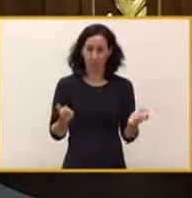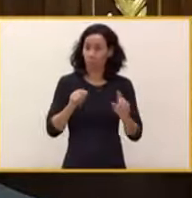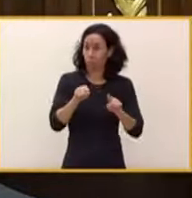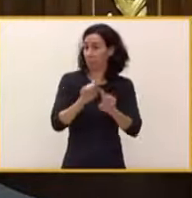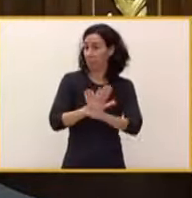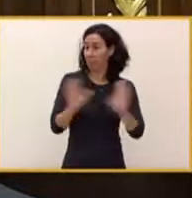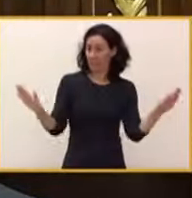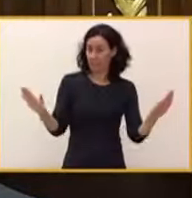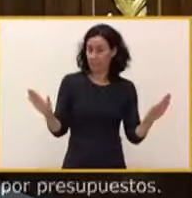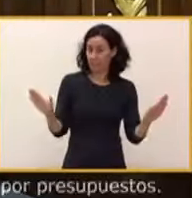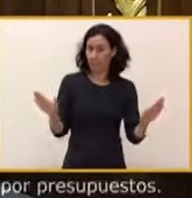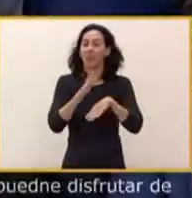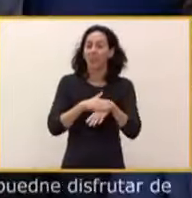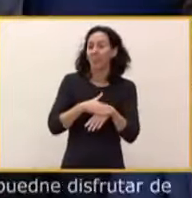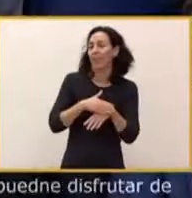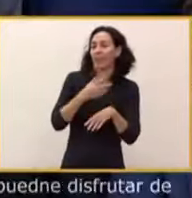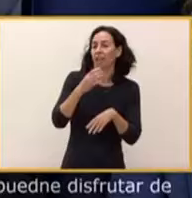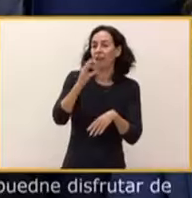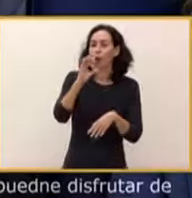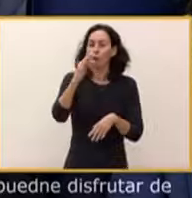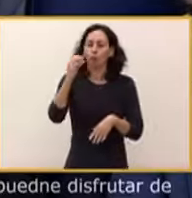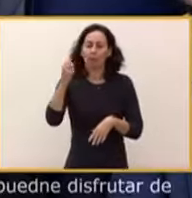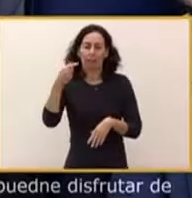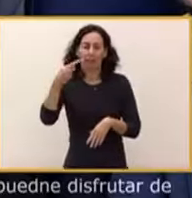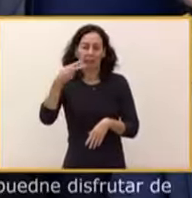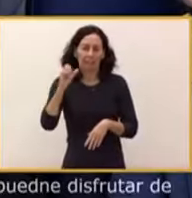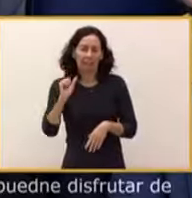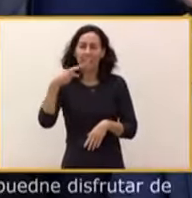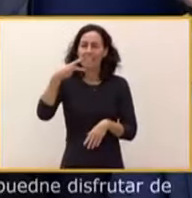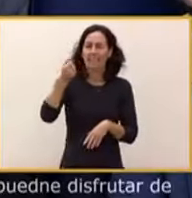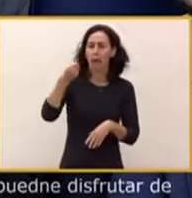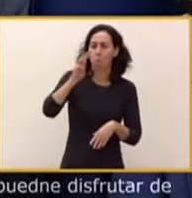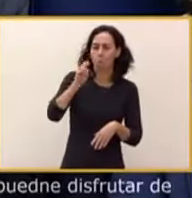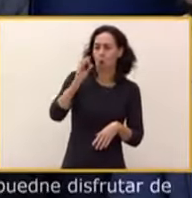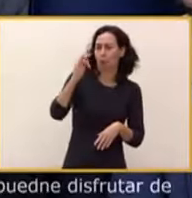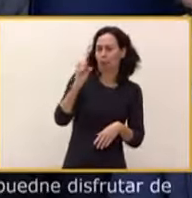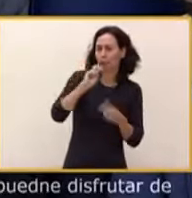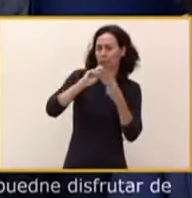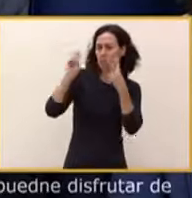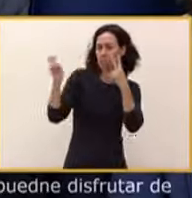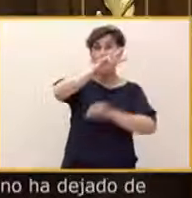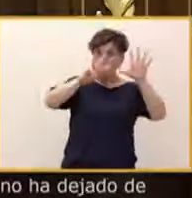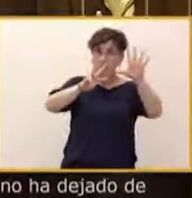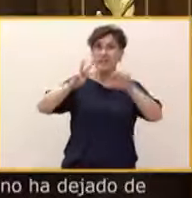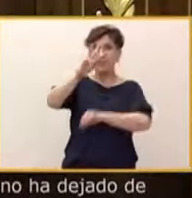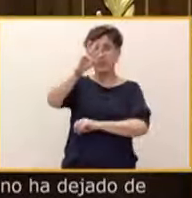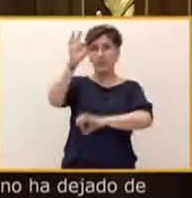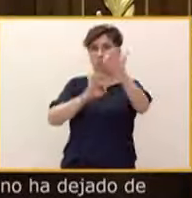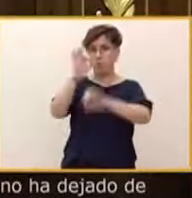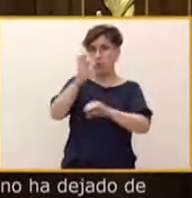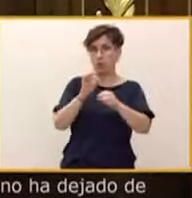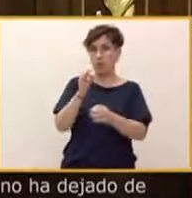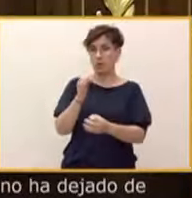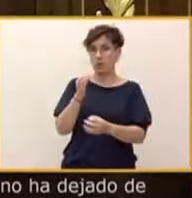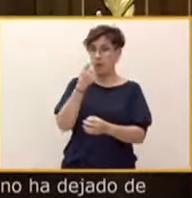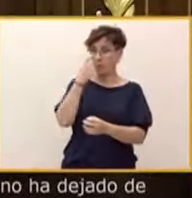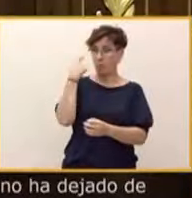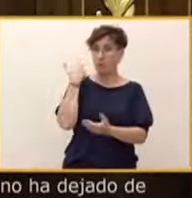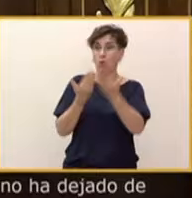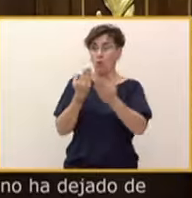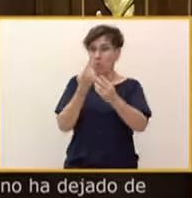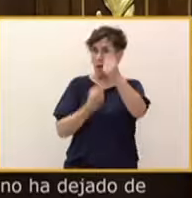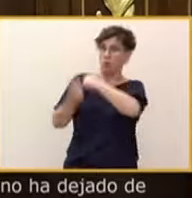los procesos de los que estén aquí, en nuestro país. Y más, ha pedido a la Comisión Europea adelantar la entrada en vigor del Pacto Migratorio Europeo